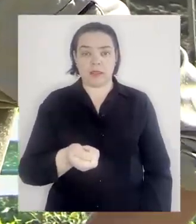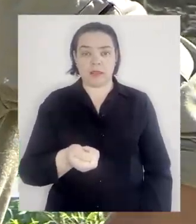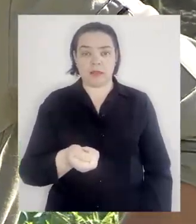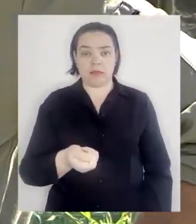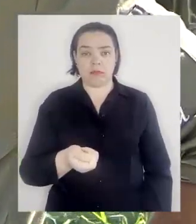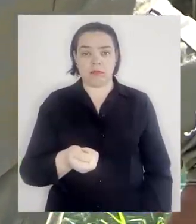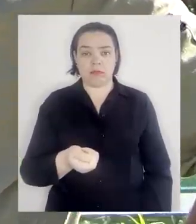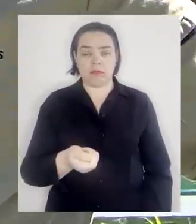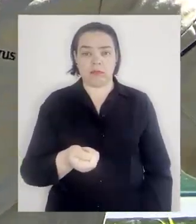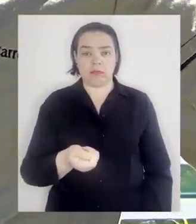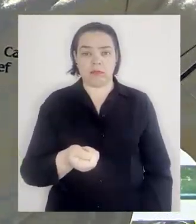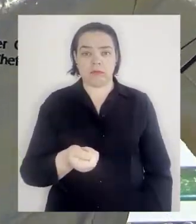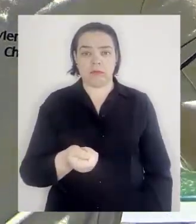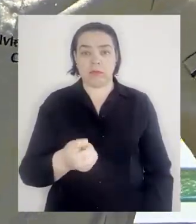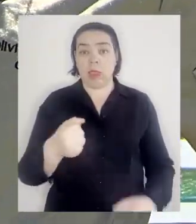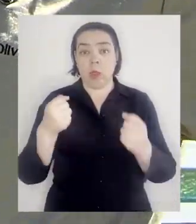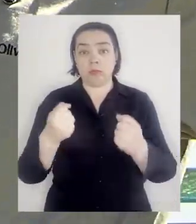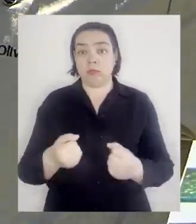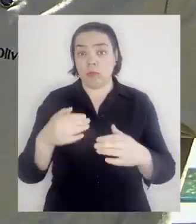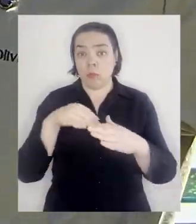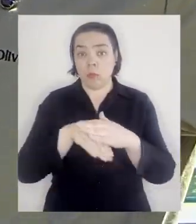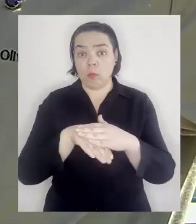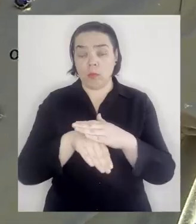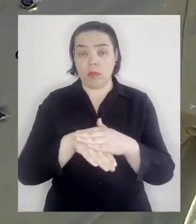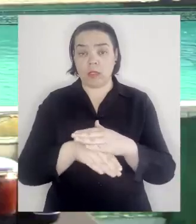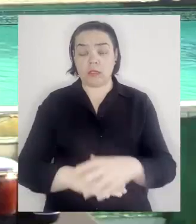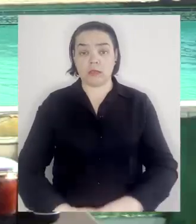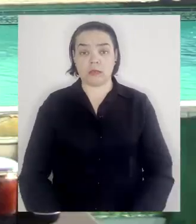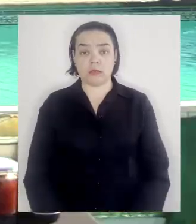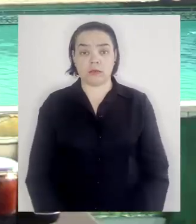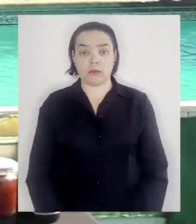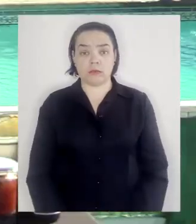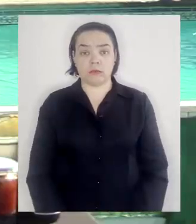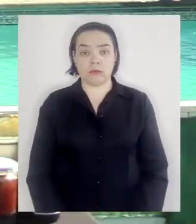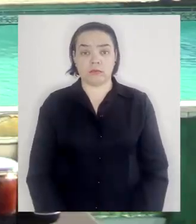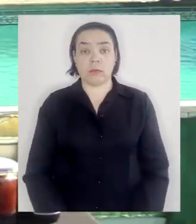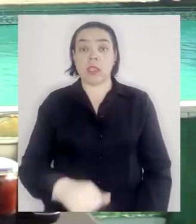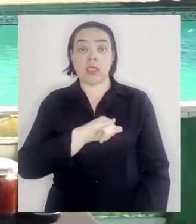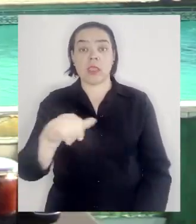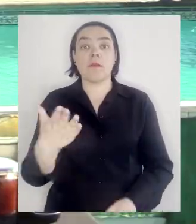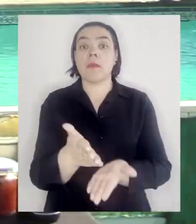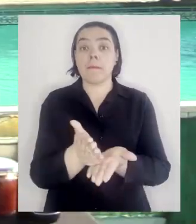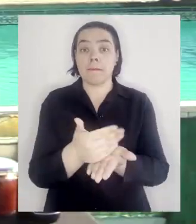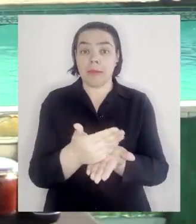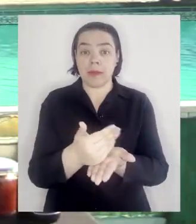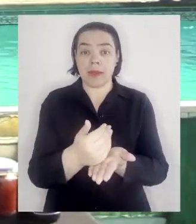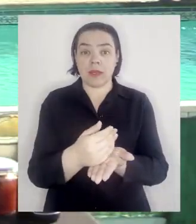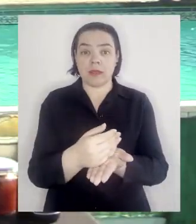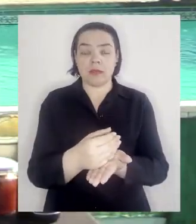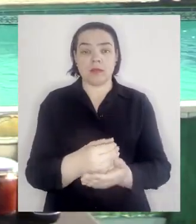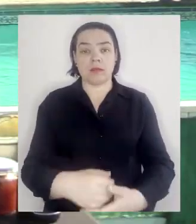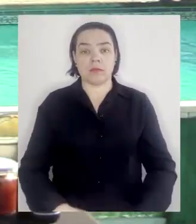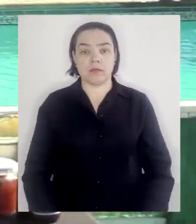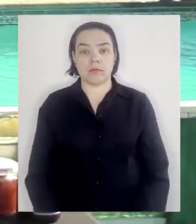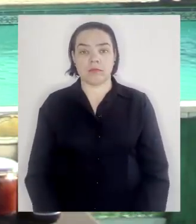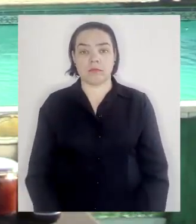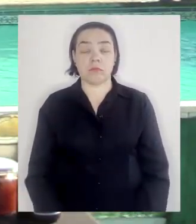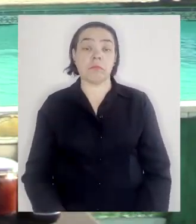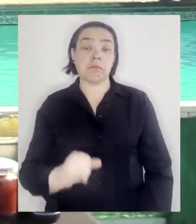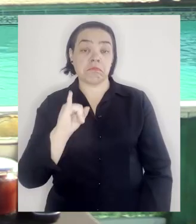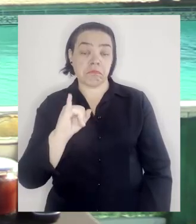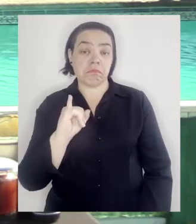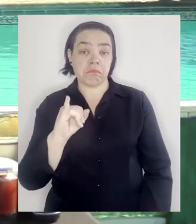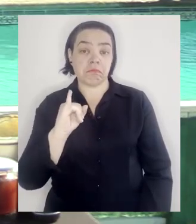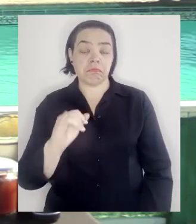sin hacerle nada y después no, mejor hacerlo? No, una vez que así, y prepararlo se y, puede poner y dejarlo preparado. Marmelada,